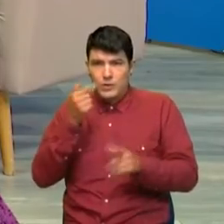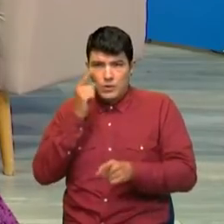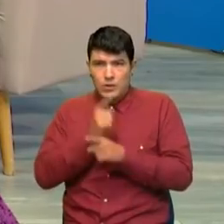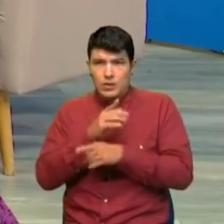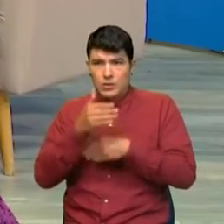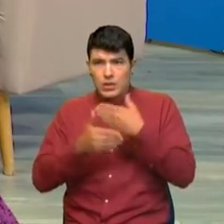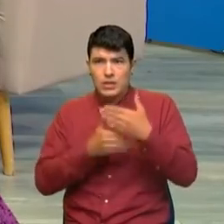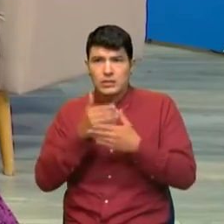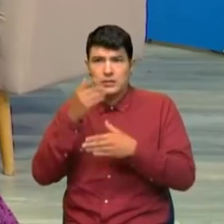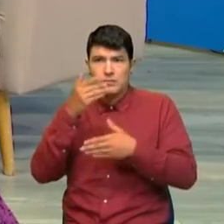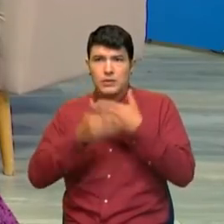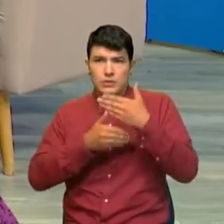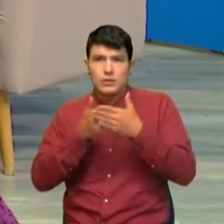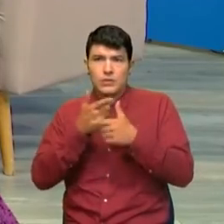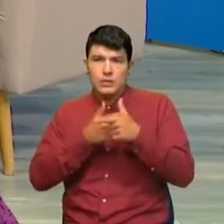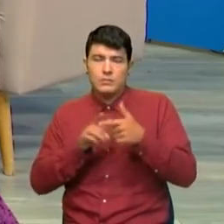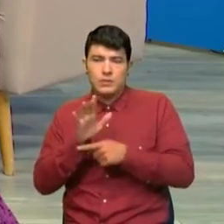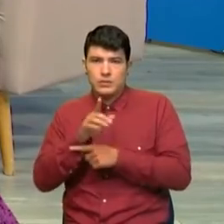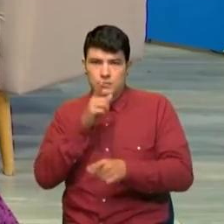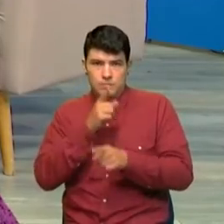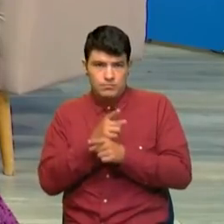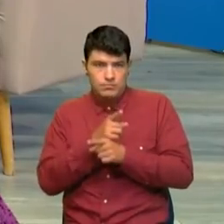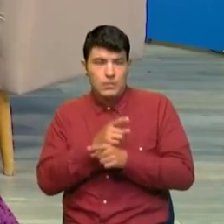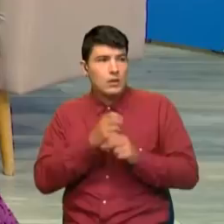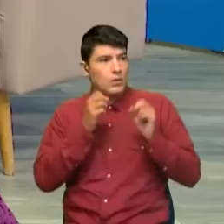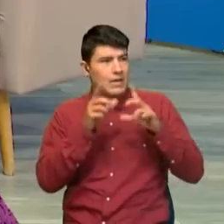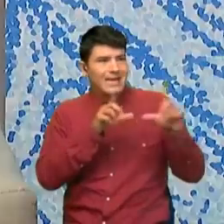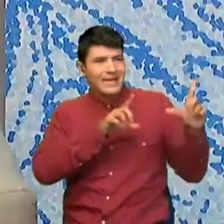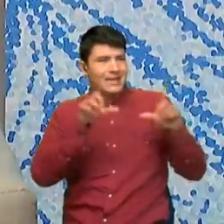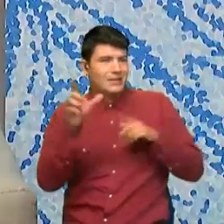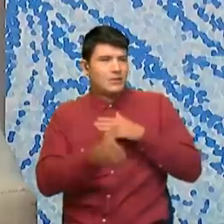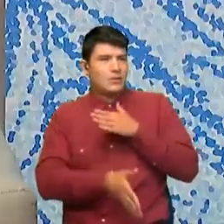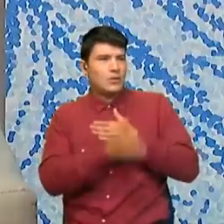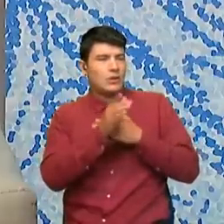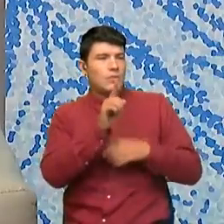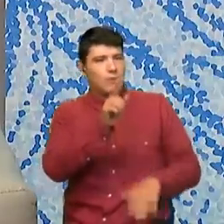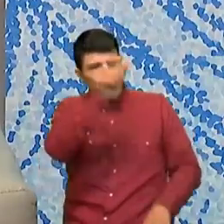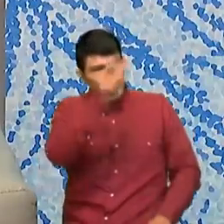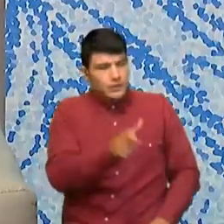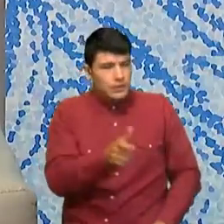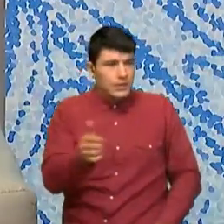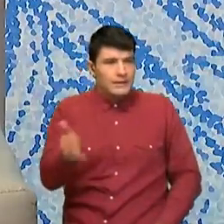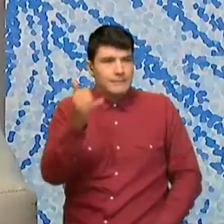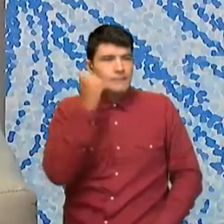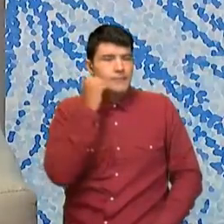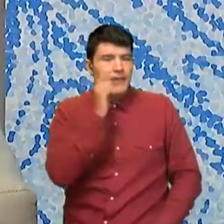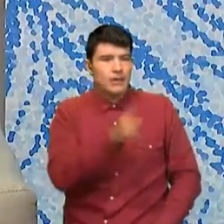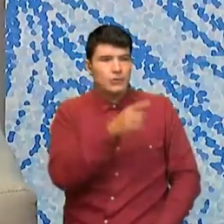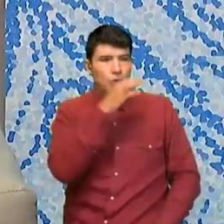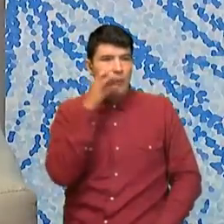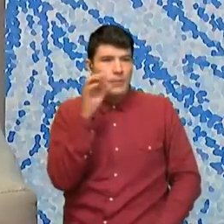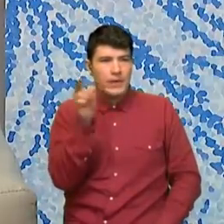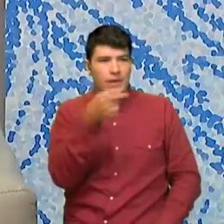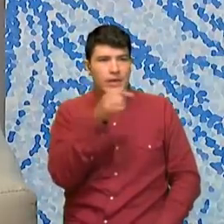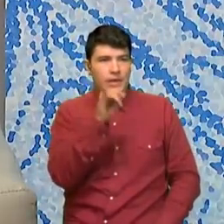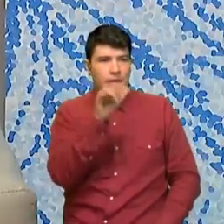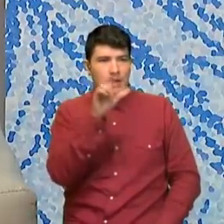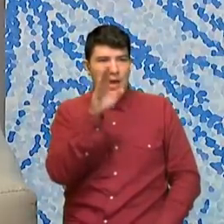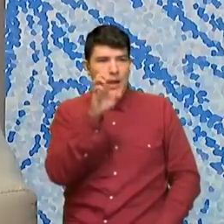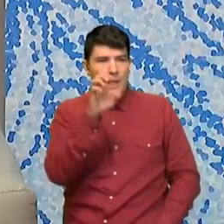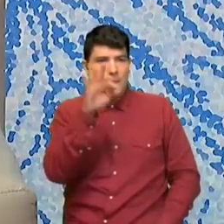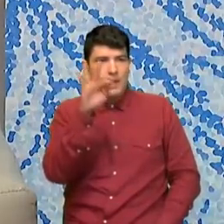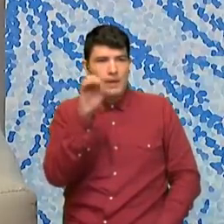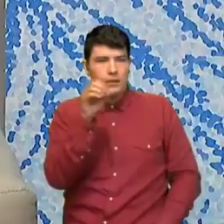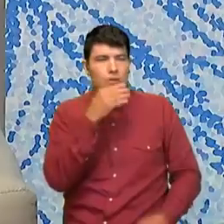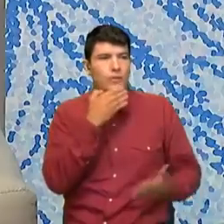el proceso de sucesión. Bueno, continuamos con una llamada de don Gilberto. Don Gilberto, buenas